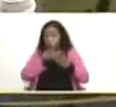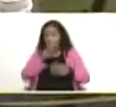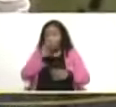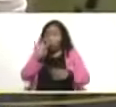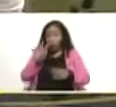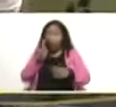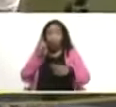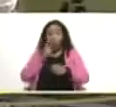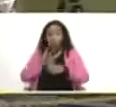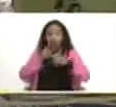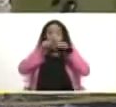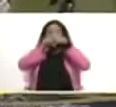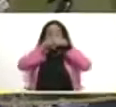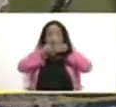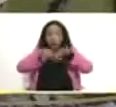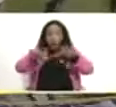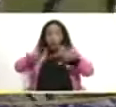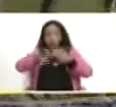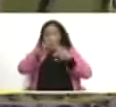Nacional Bolivariana.